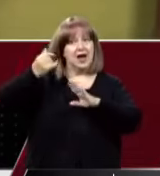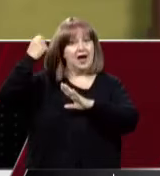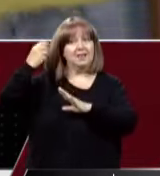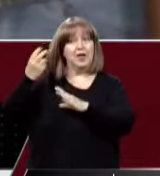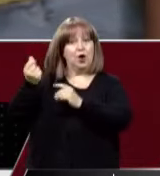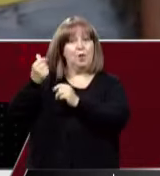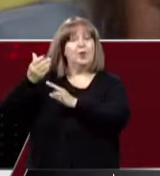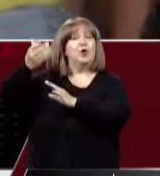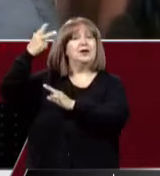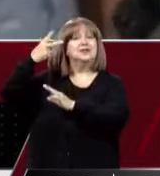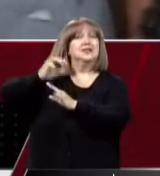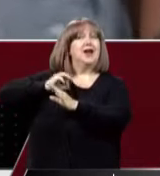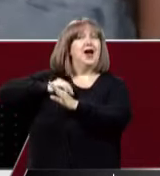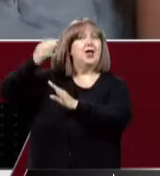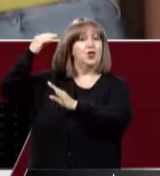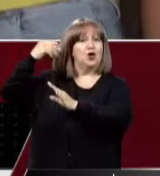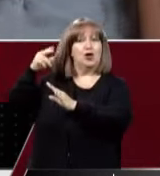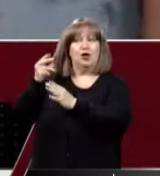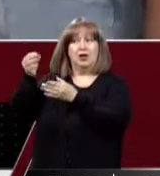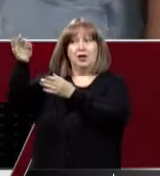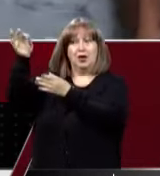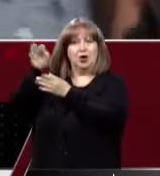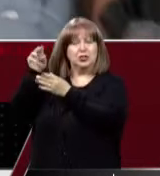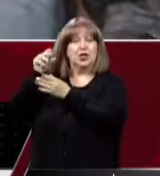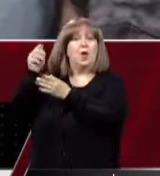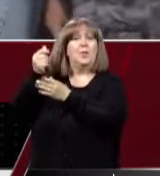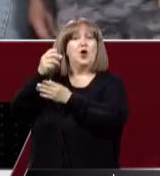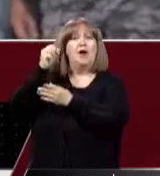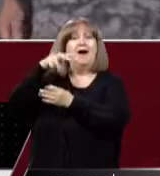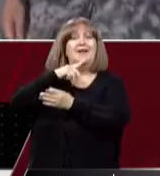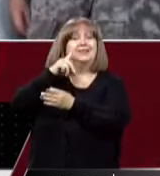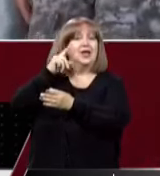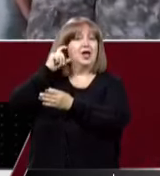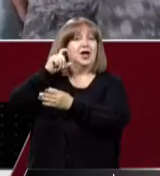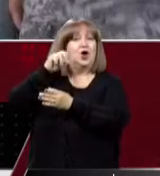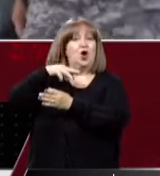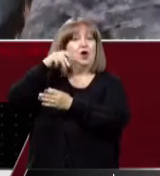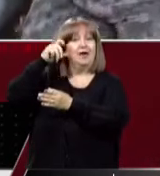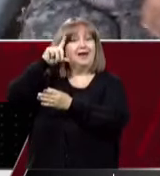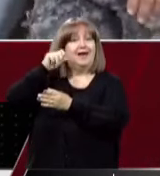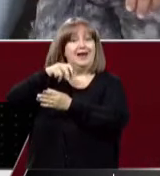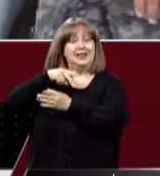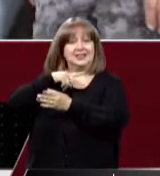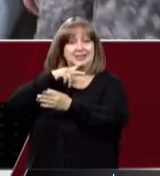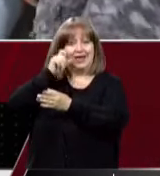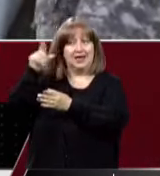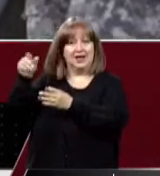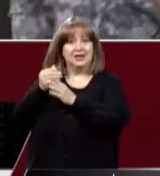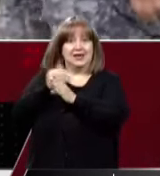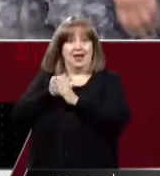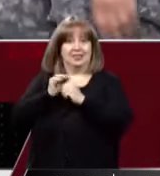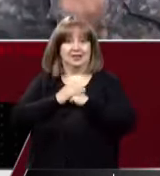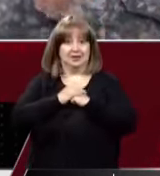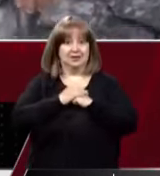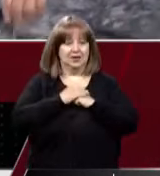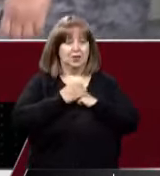habría dado al pequeño, con el que finalmente perdió la vida. ¿Cuándo te enteraste vos de todo esto? Yo